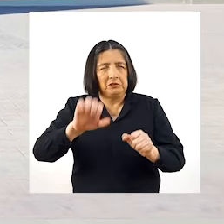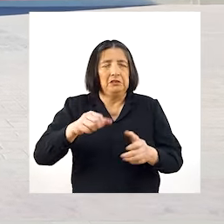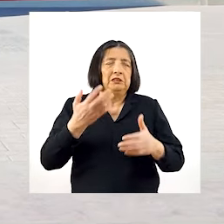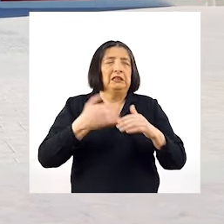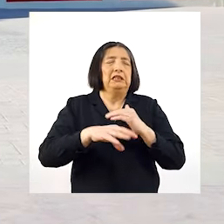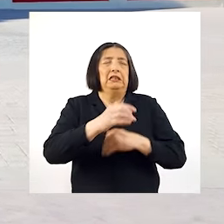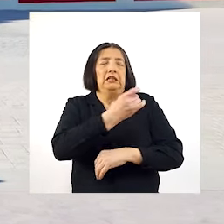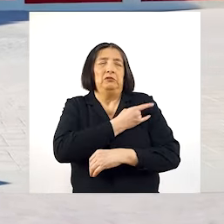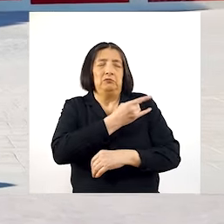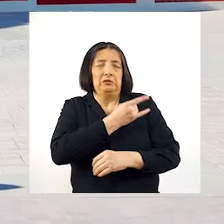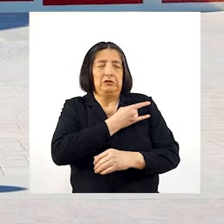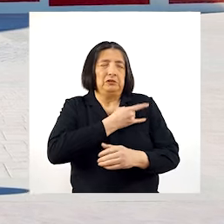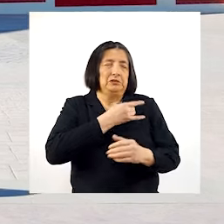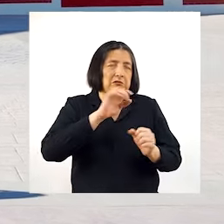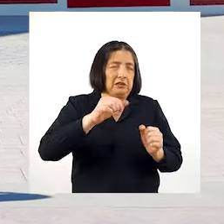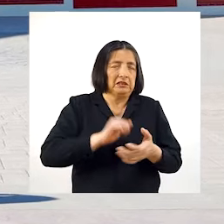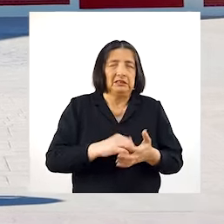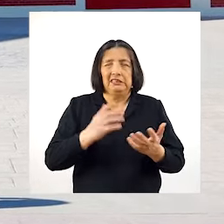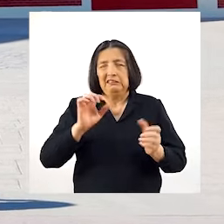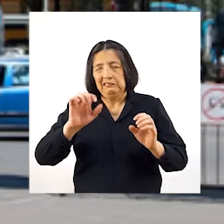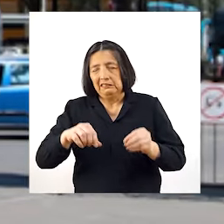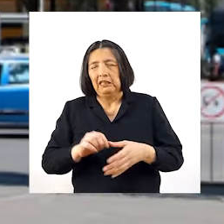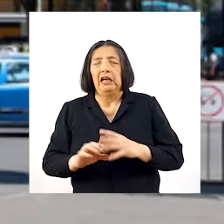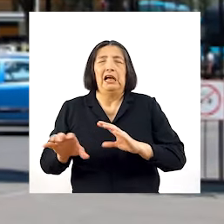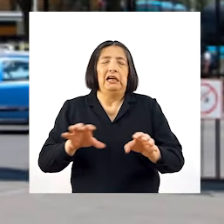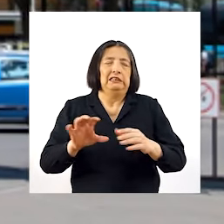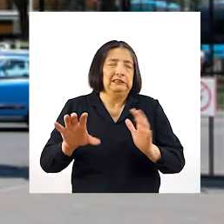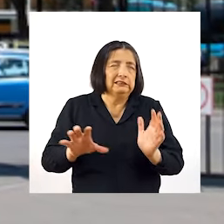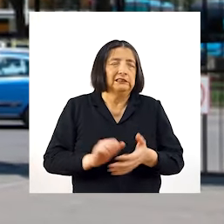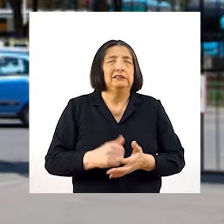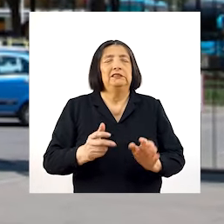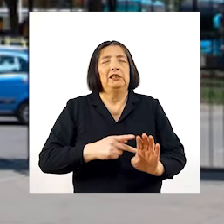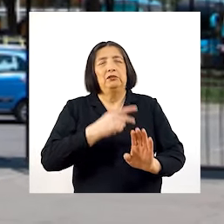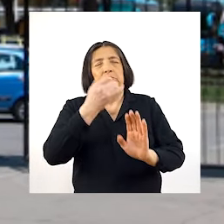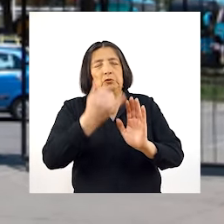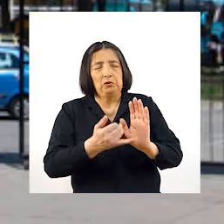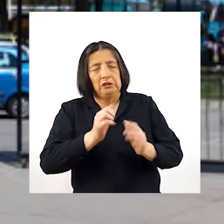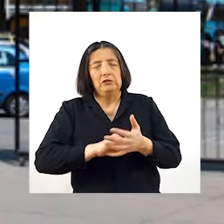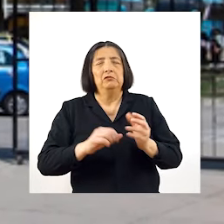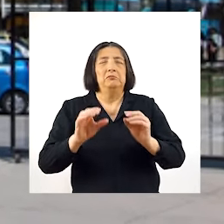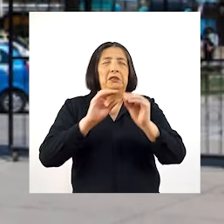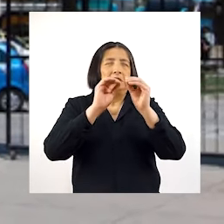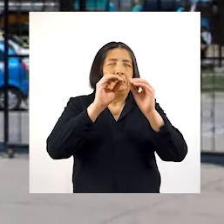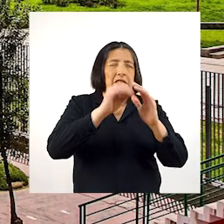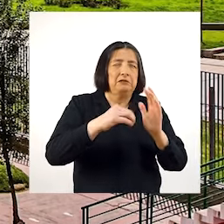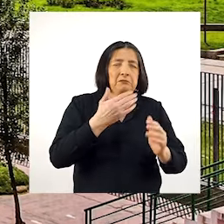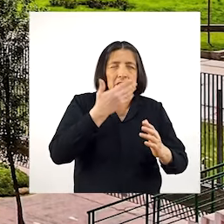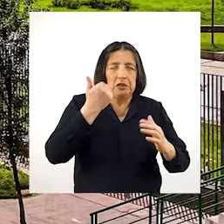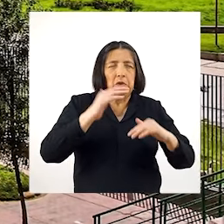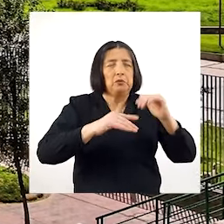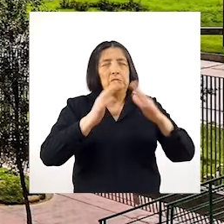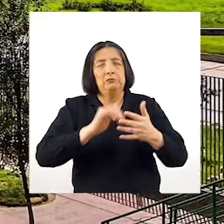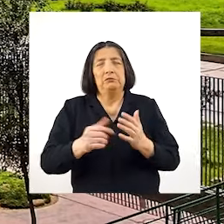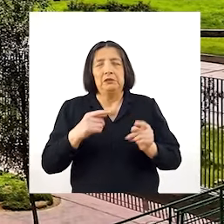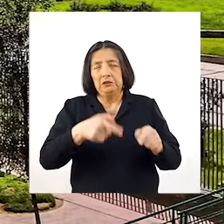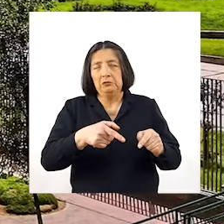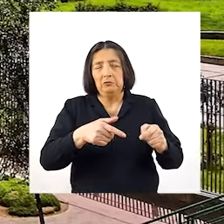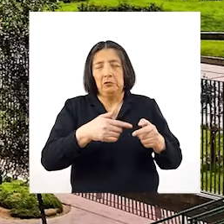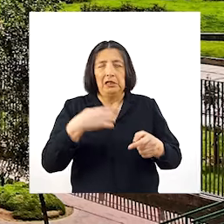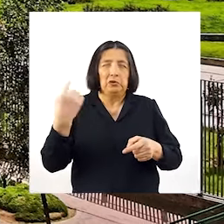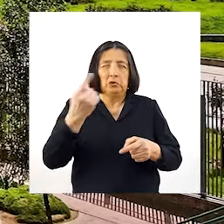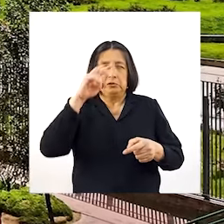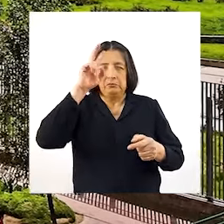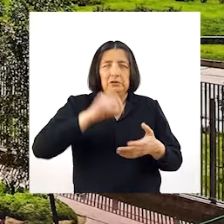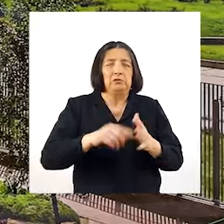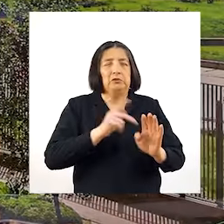supervisión a las universidades, han ido tratando de ejecutar proyectos de inversión para mejorar su infraestructura, muchos de estos proyectos